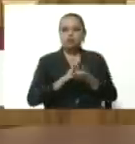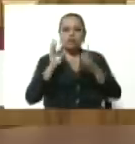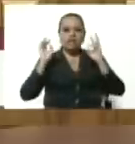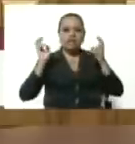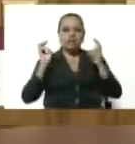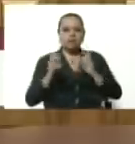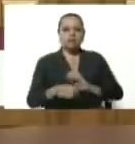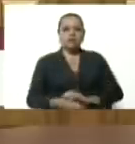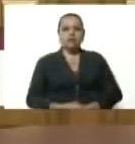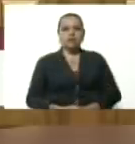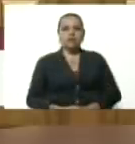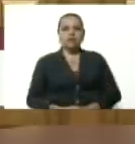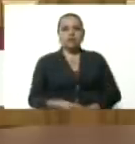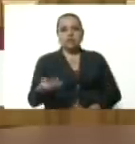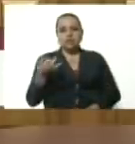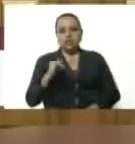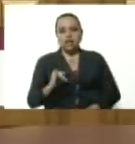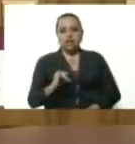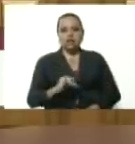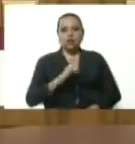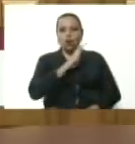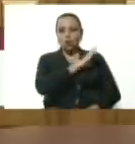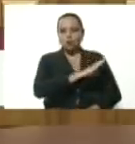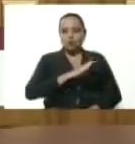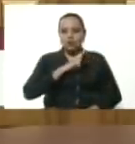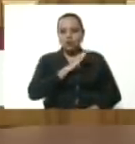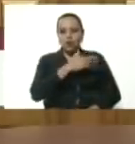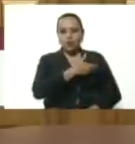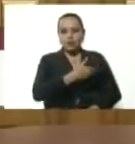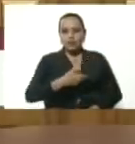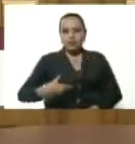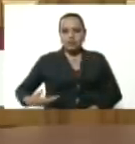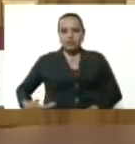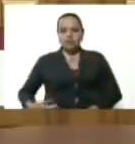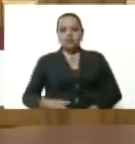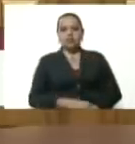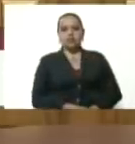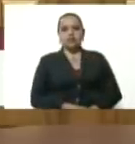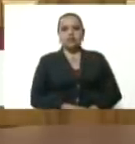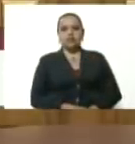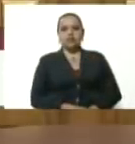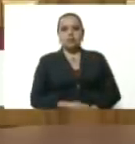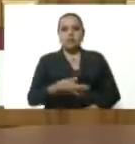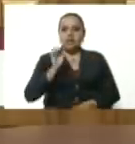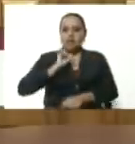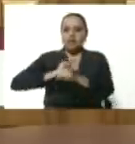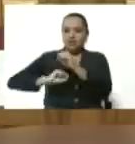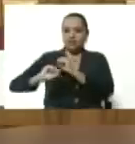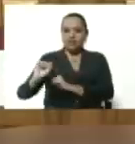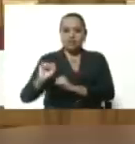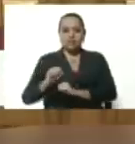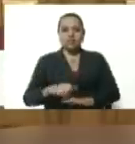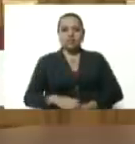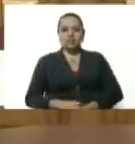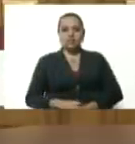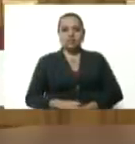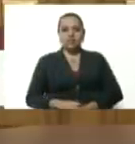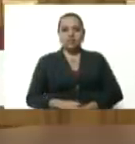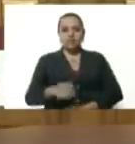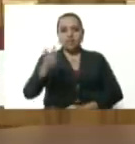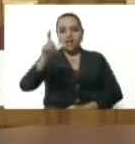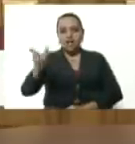de lo que es la Comisión Presidencial para la Defensa del